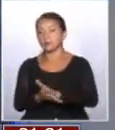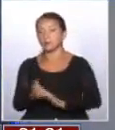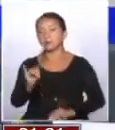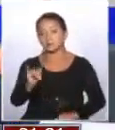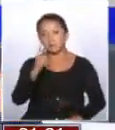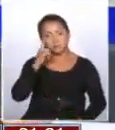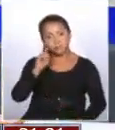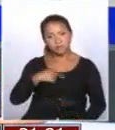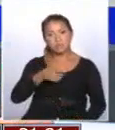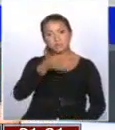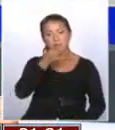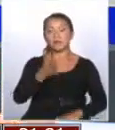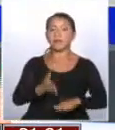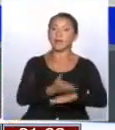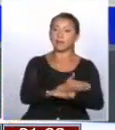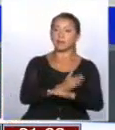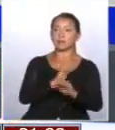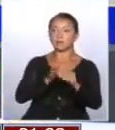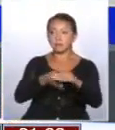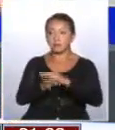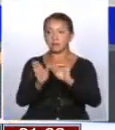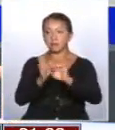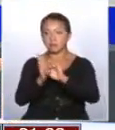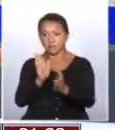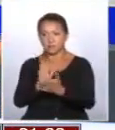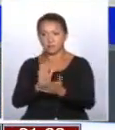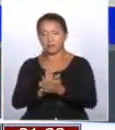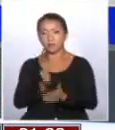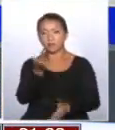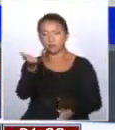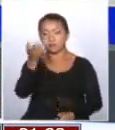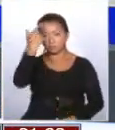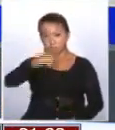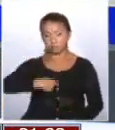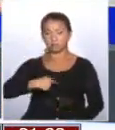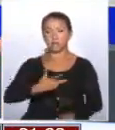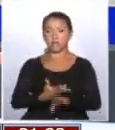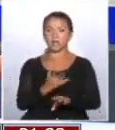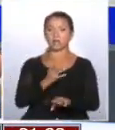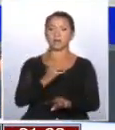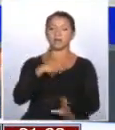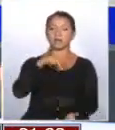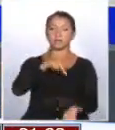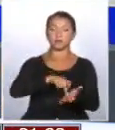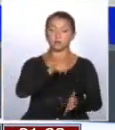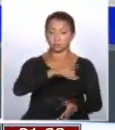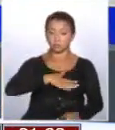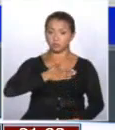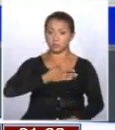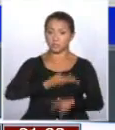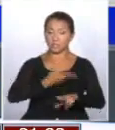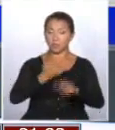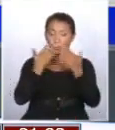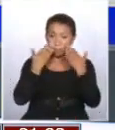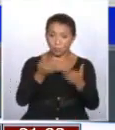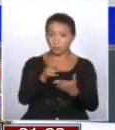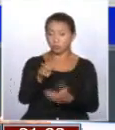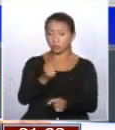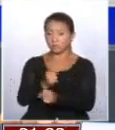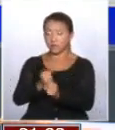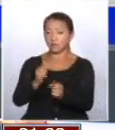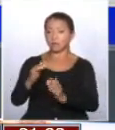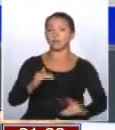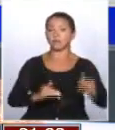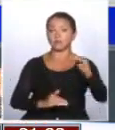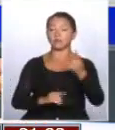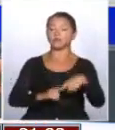diputado, yo le dije, antes de entrar al estatuto parlamentario, yo le pregunté a usted en su condición de parlamentario, ¿usted siente que goza de beneficios en su trabajo por sobre el